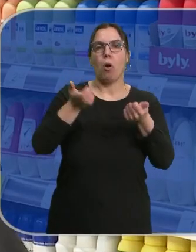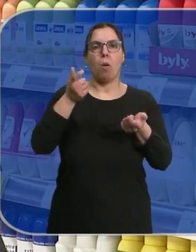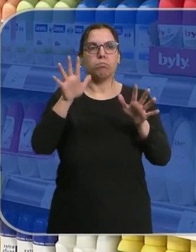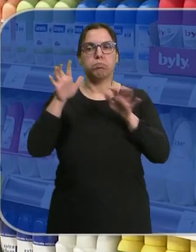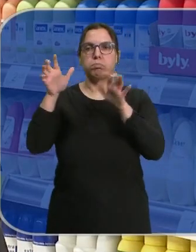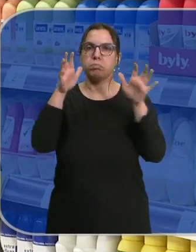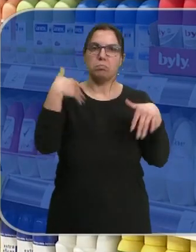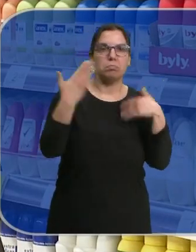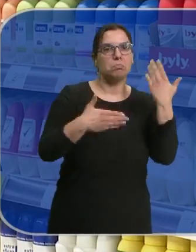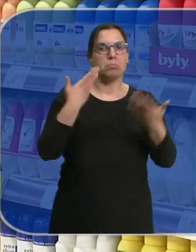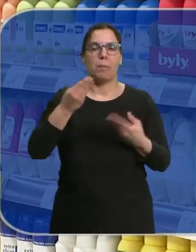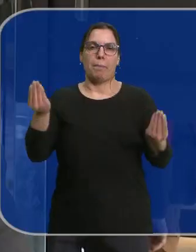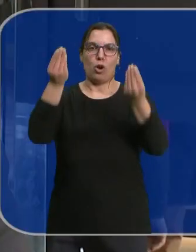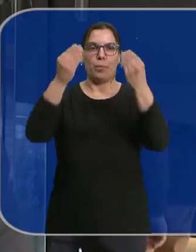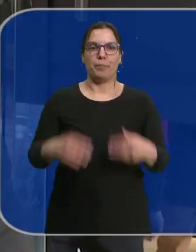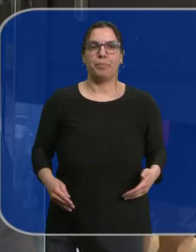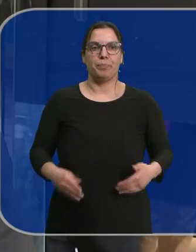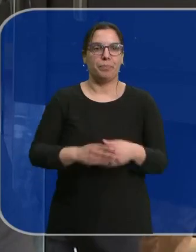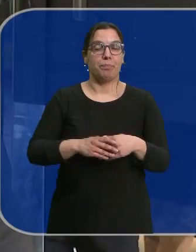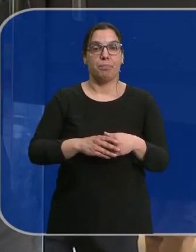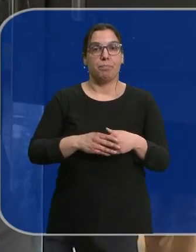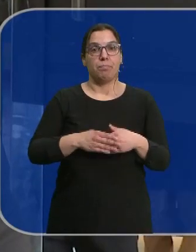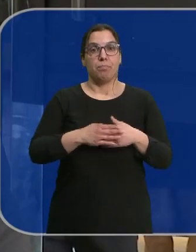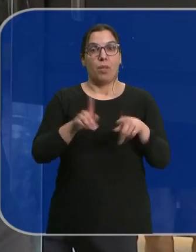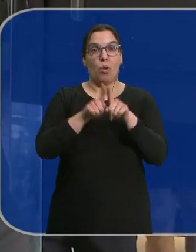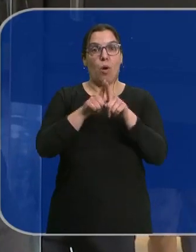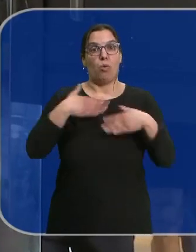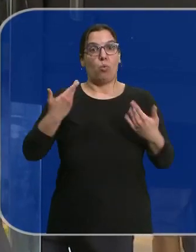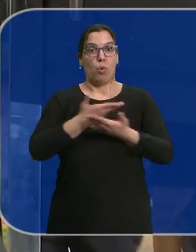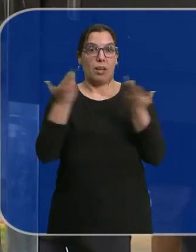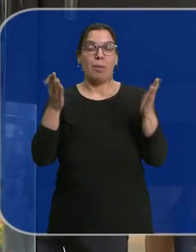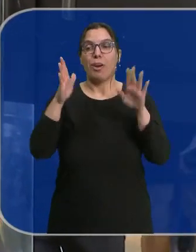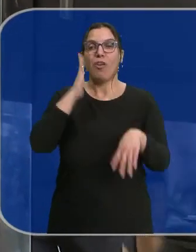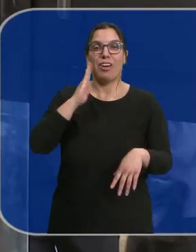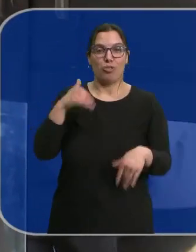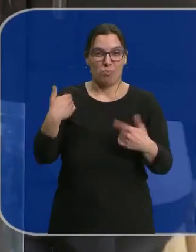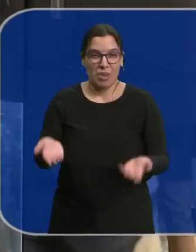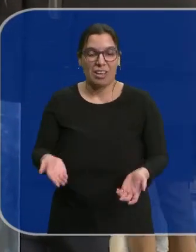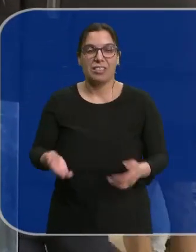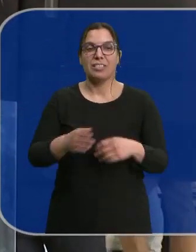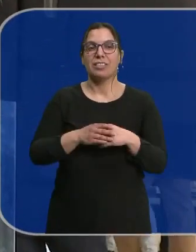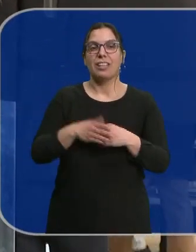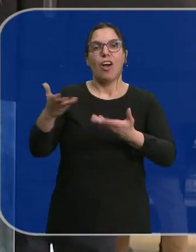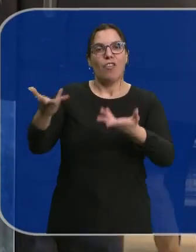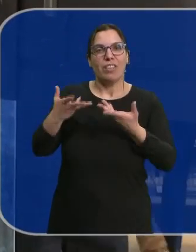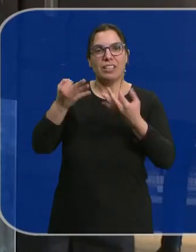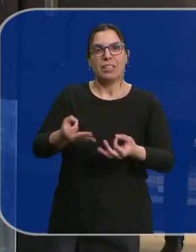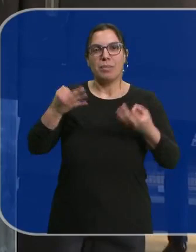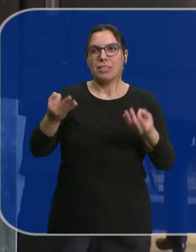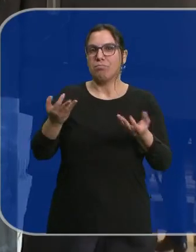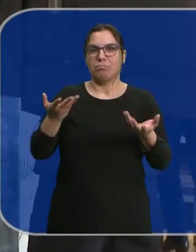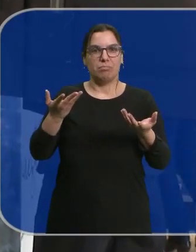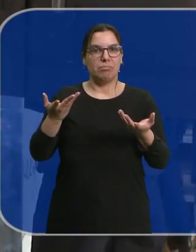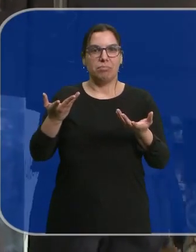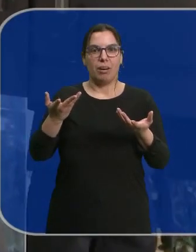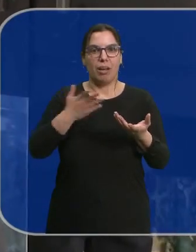poco ya lo coge mejor ya. Como cualquier otro, solo que pues más cariñosos, te brindan siempre la